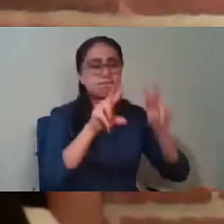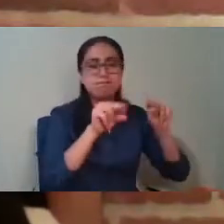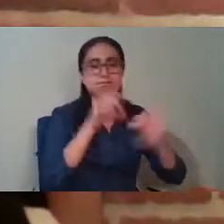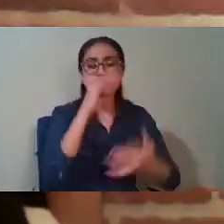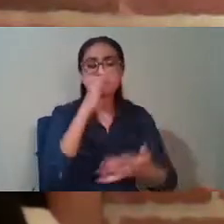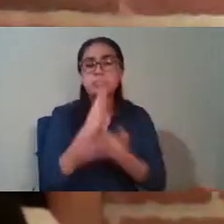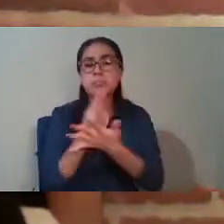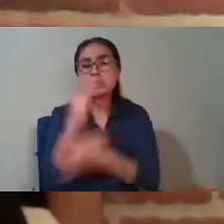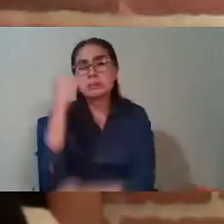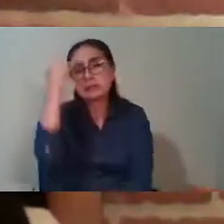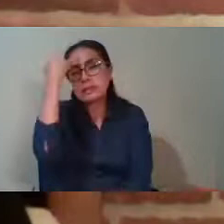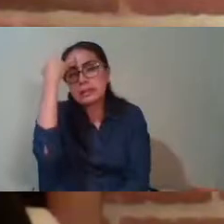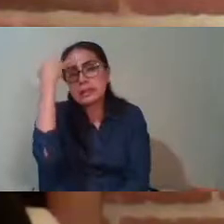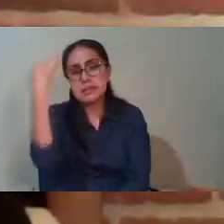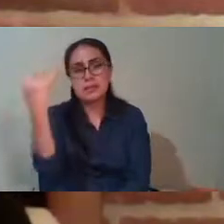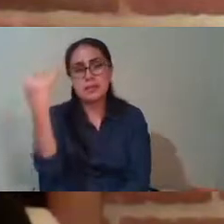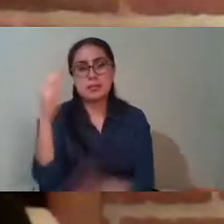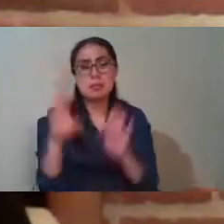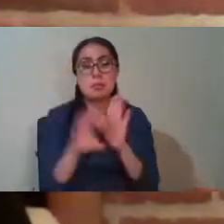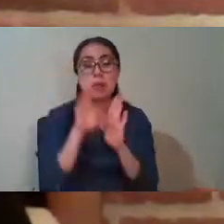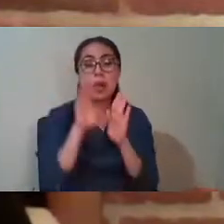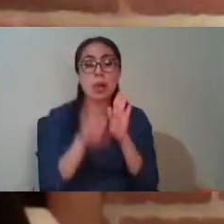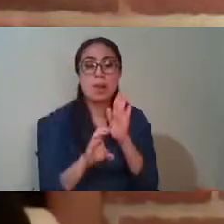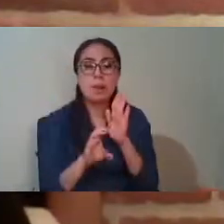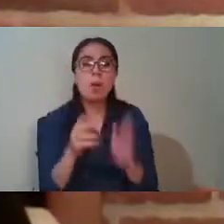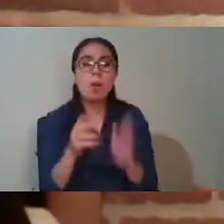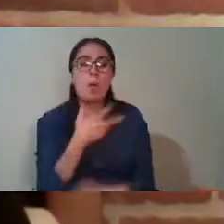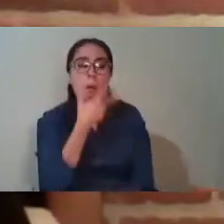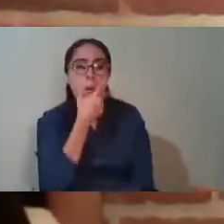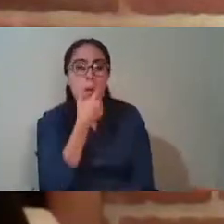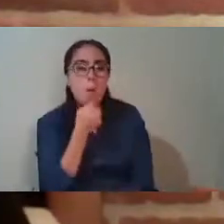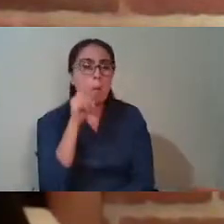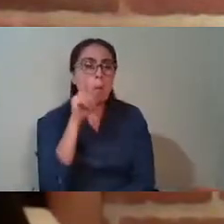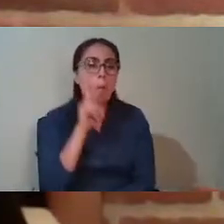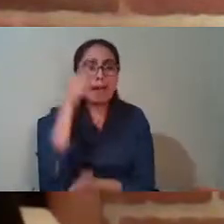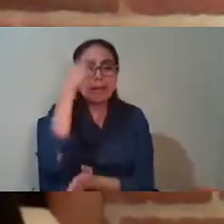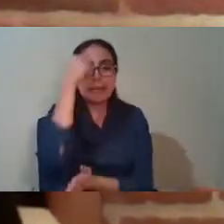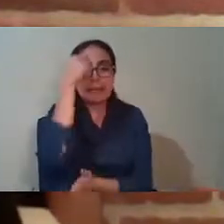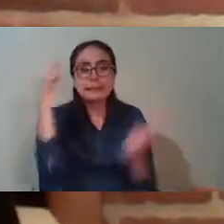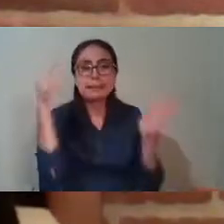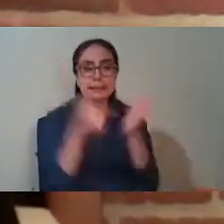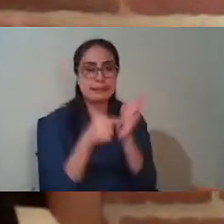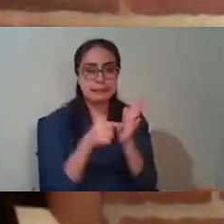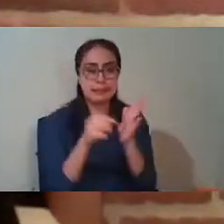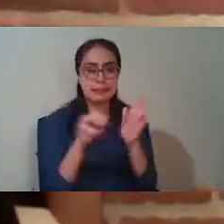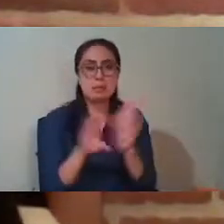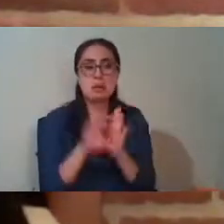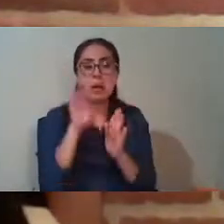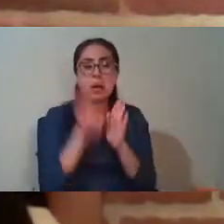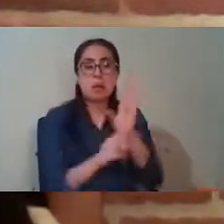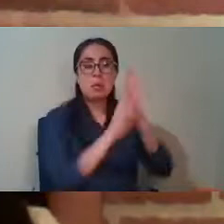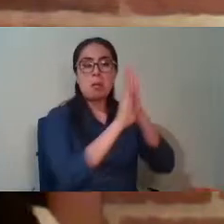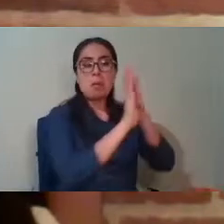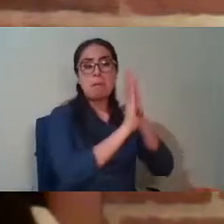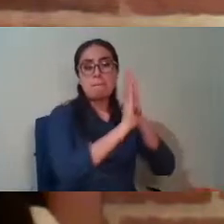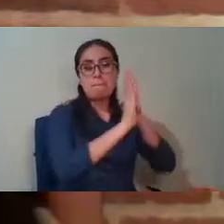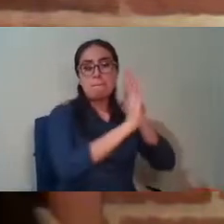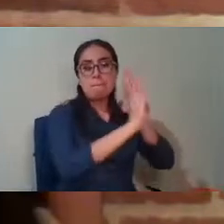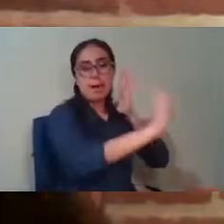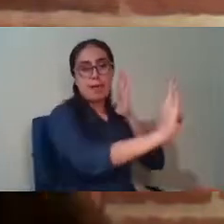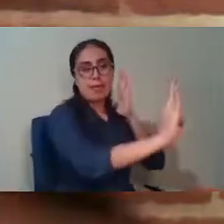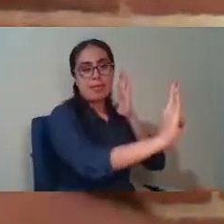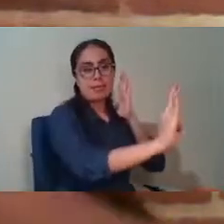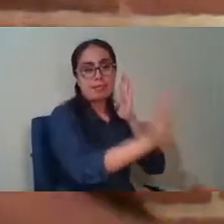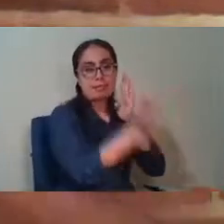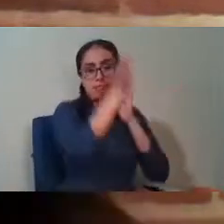hombres creen. Quien cree en la propiedad respeta una pared que no existe. ¿O no? No existe la